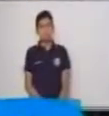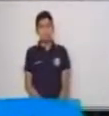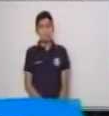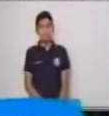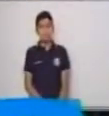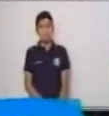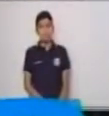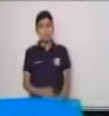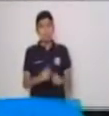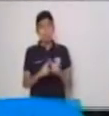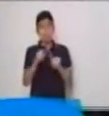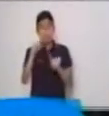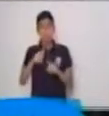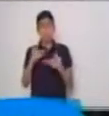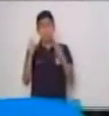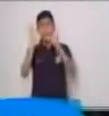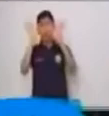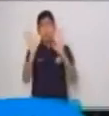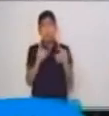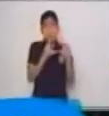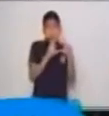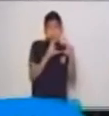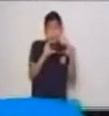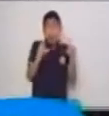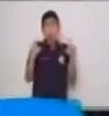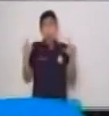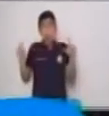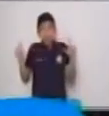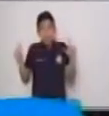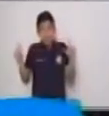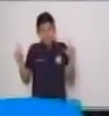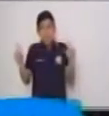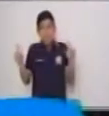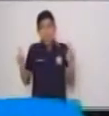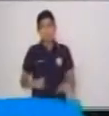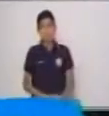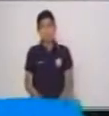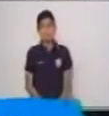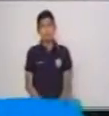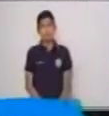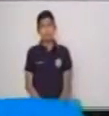forma horizontal. Ahora vean.